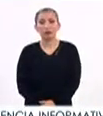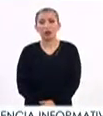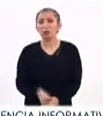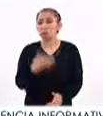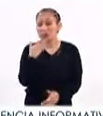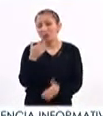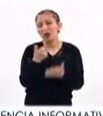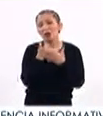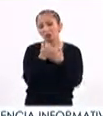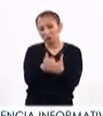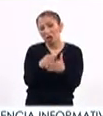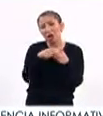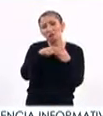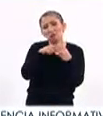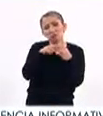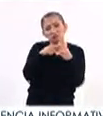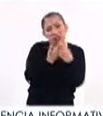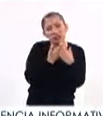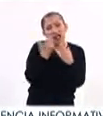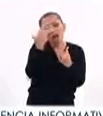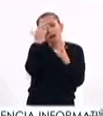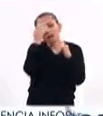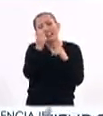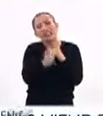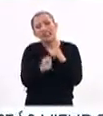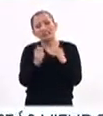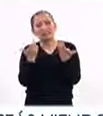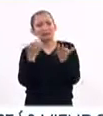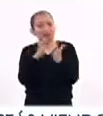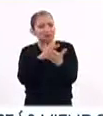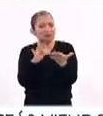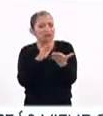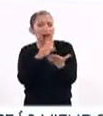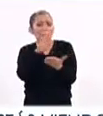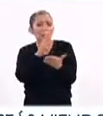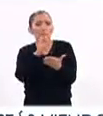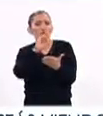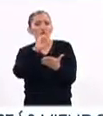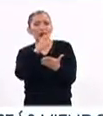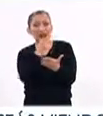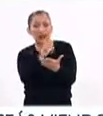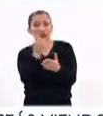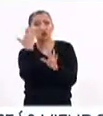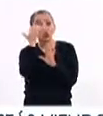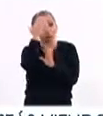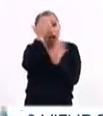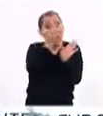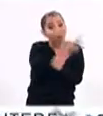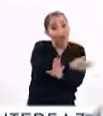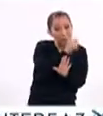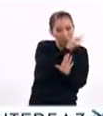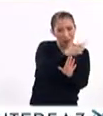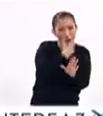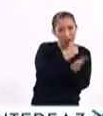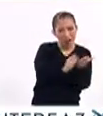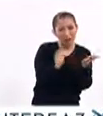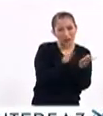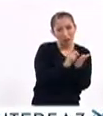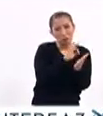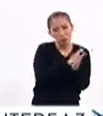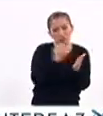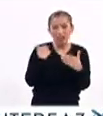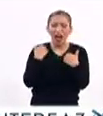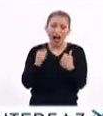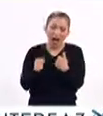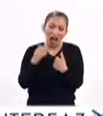buen preámbulo, lo dices bien, porque en efecto hay guiños que si tienes más elementos sobre Borges, pues como que los puedes masticar